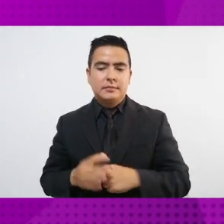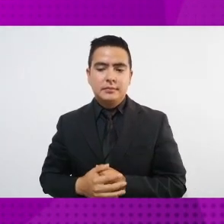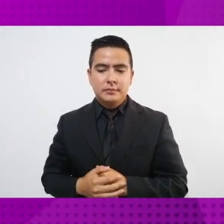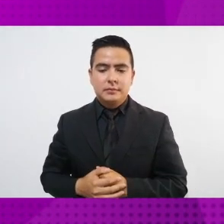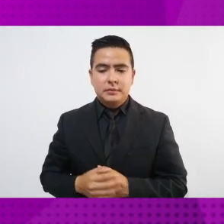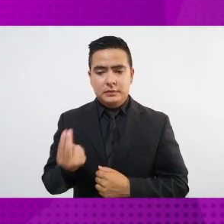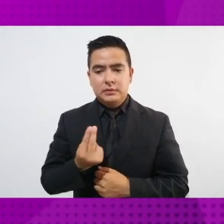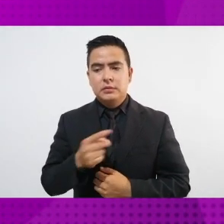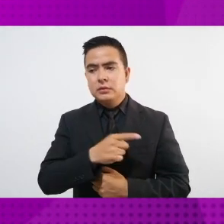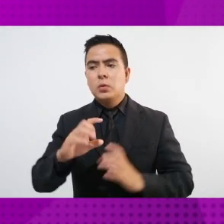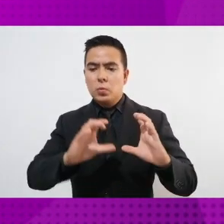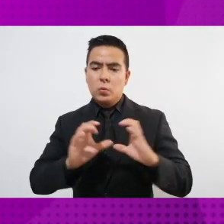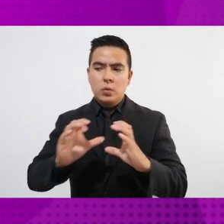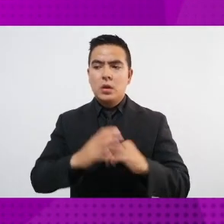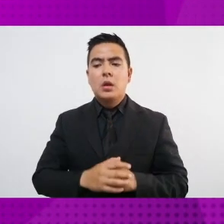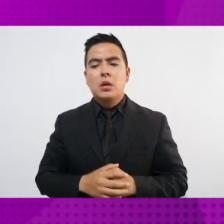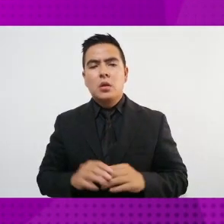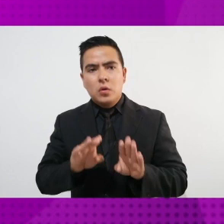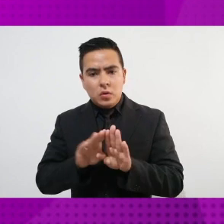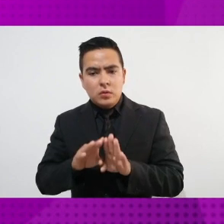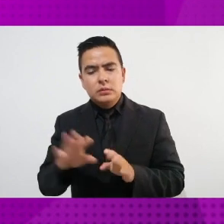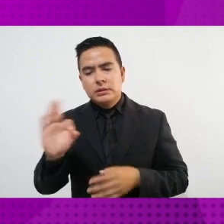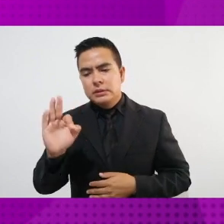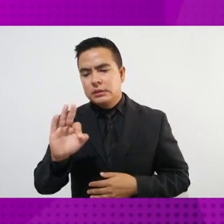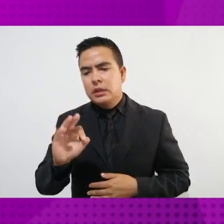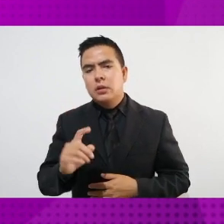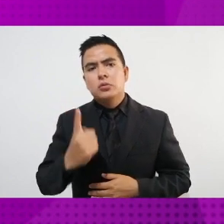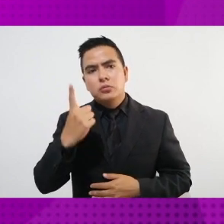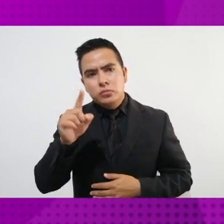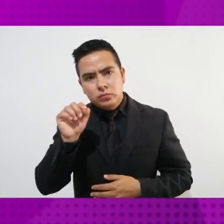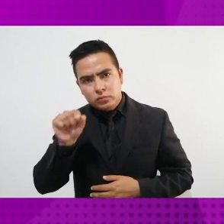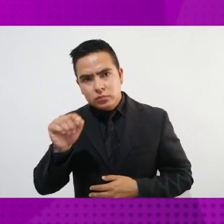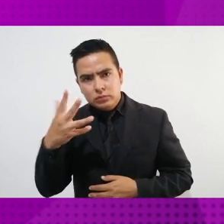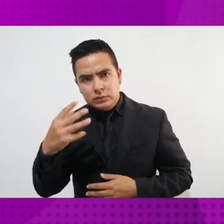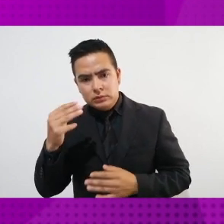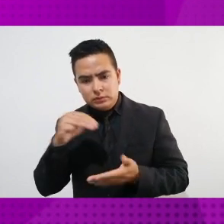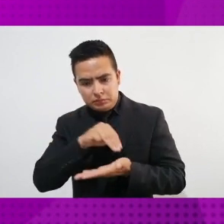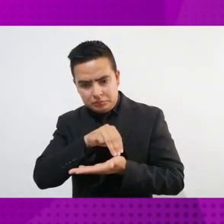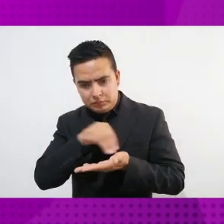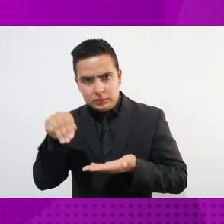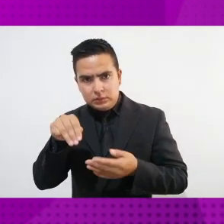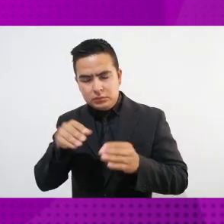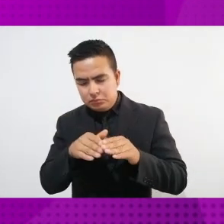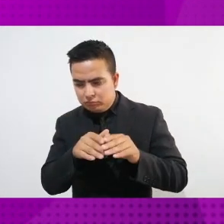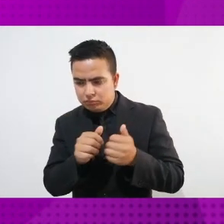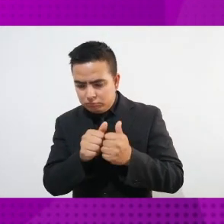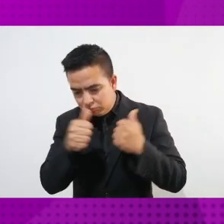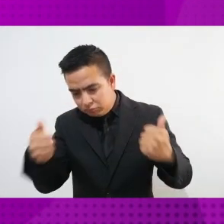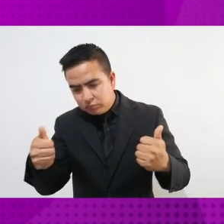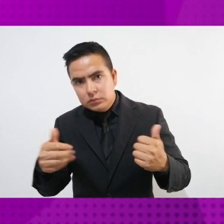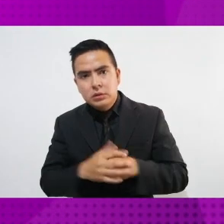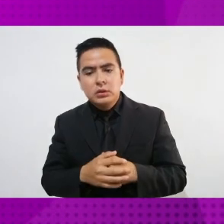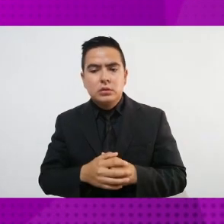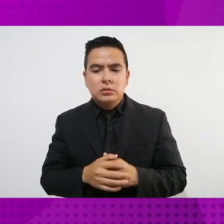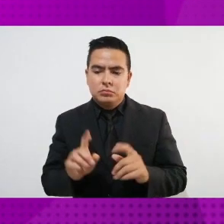salubridad, para que las personas puedan emitir su voto en las mejores condiciones posibles, ¿no? Entonces la respuesta